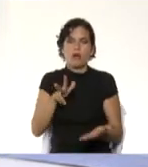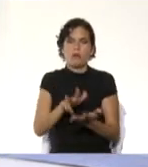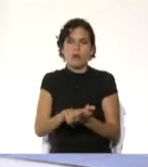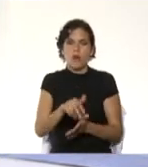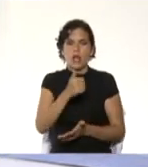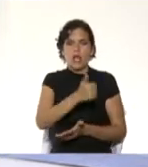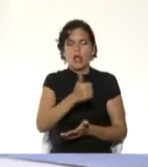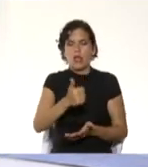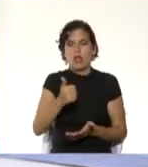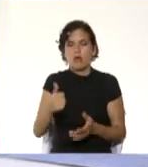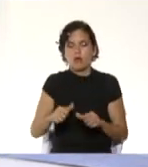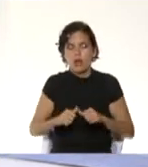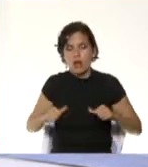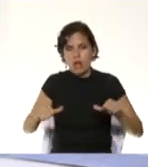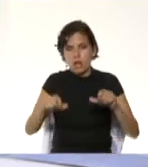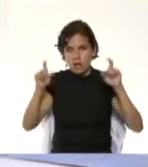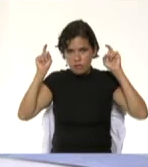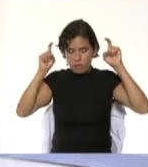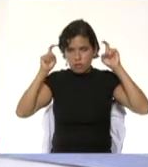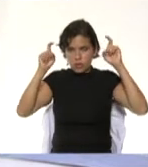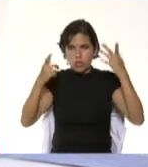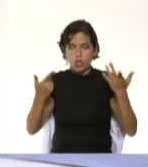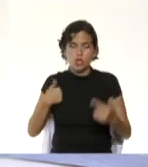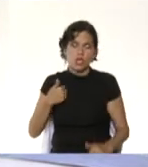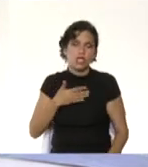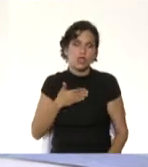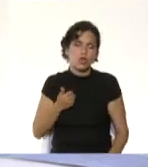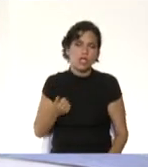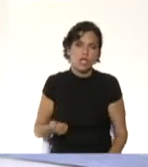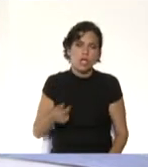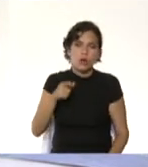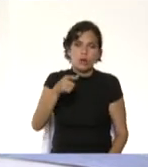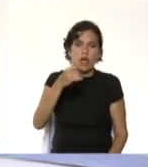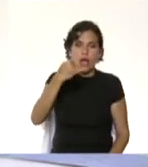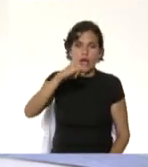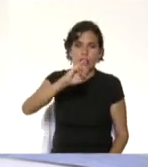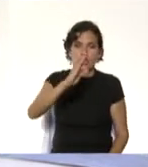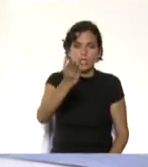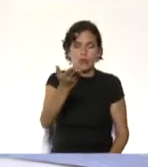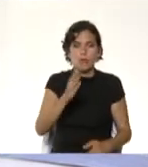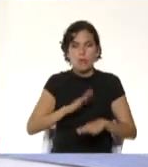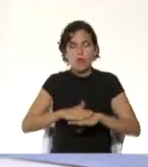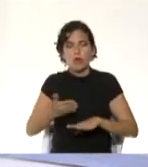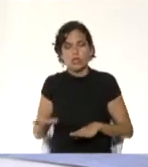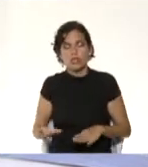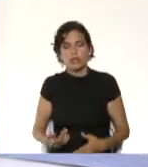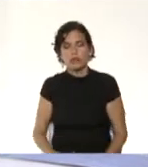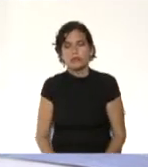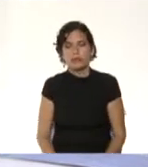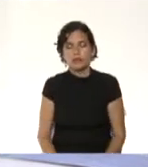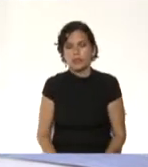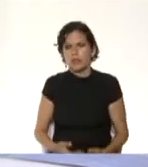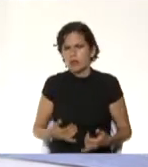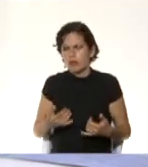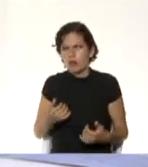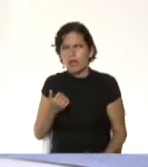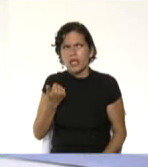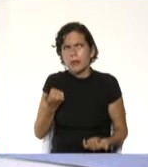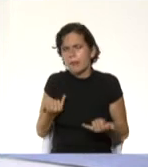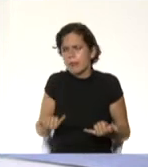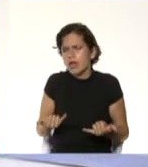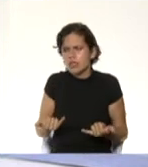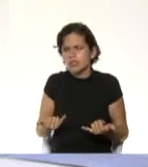cada una de las asignaturas. Y nuestra toma de decisiones va a venir allí, porque, o qué